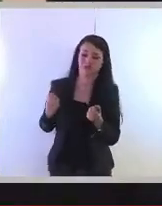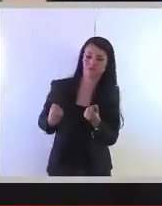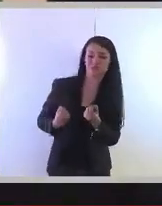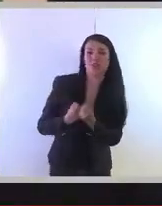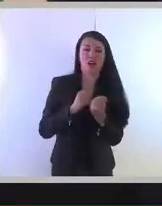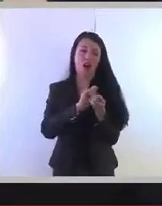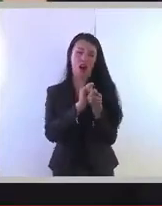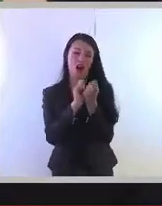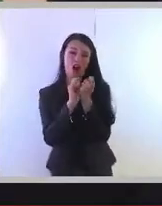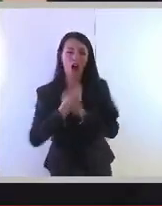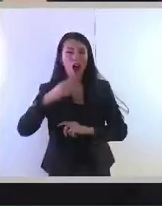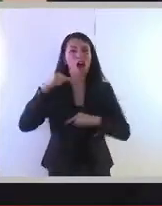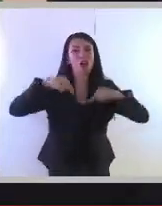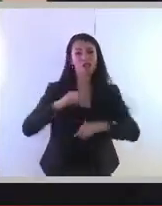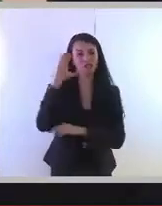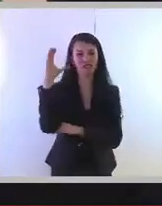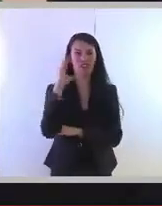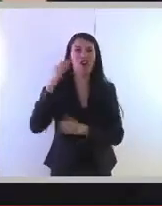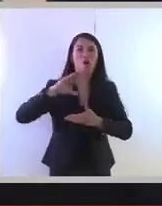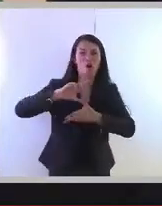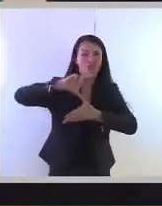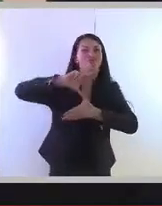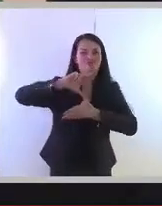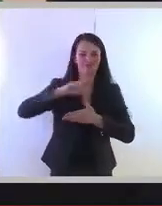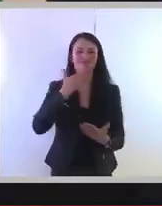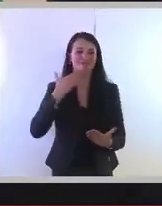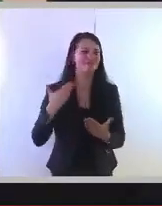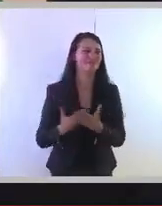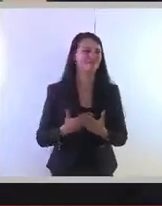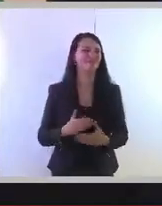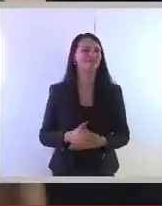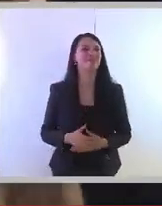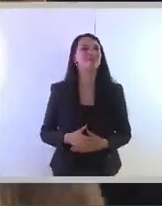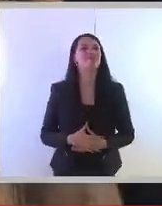el cambio de Colombia y Latinoamérica. Muchas gracias.